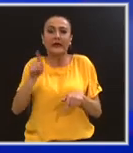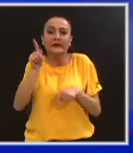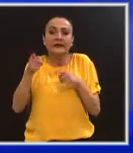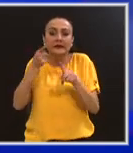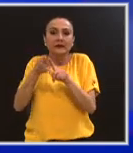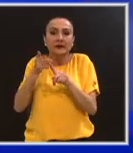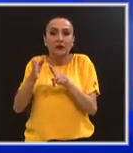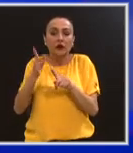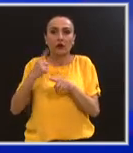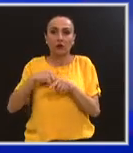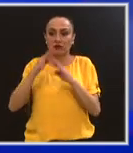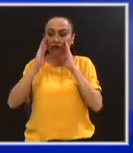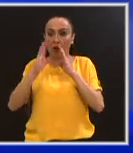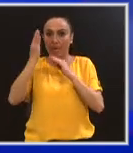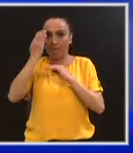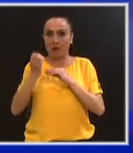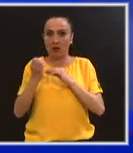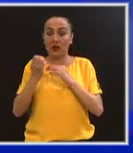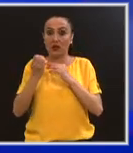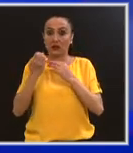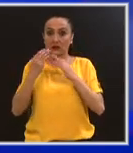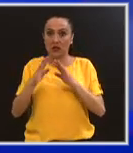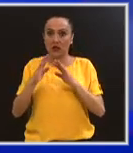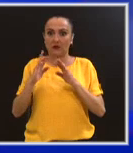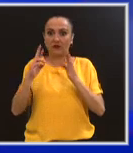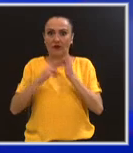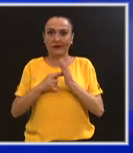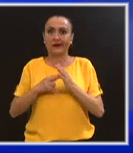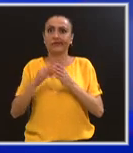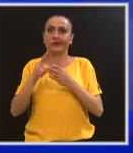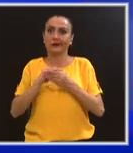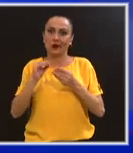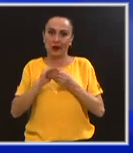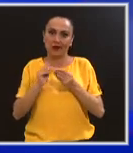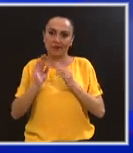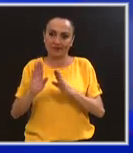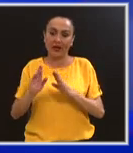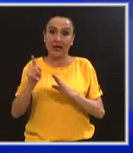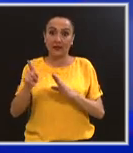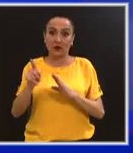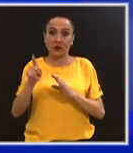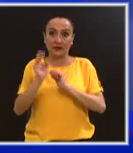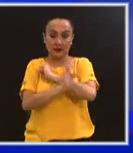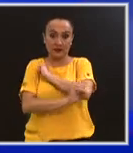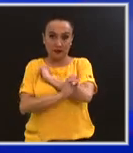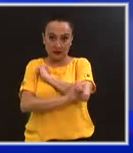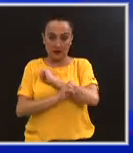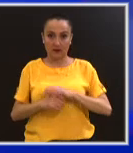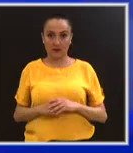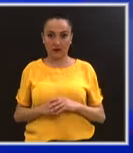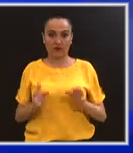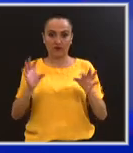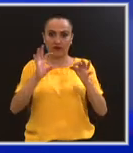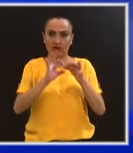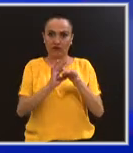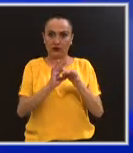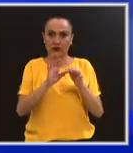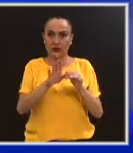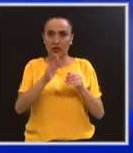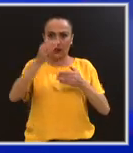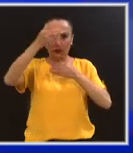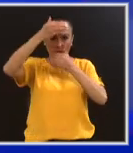particular nos ocupa porque una vez más se repite la historia donde estos extranjeros ligados a células